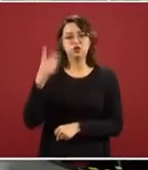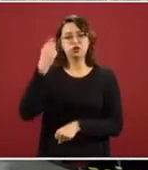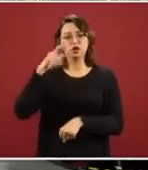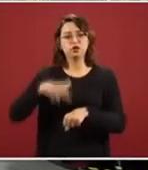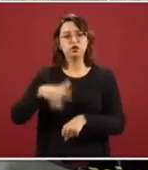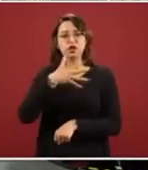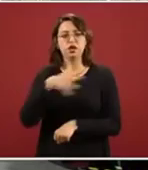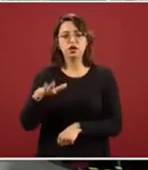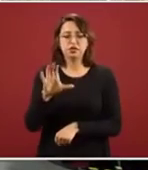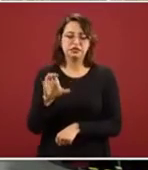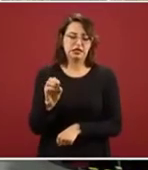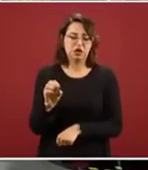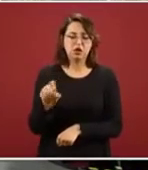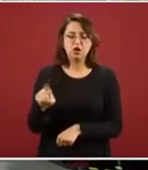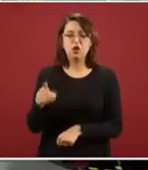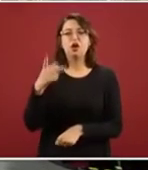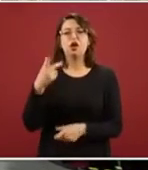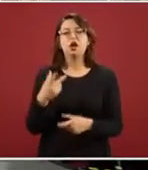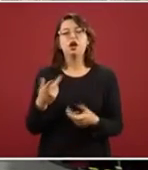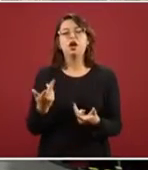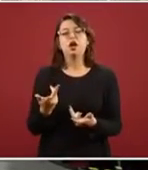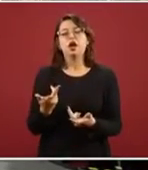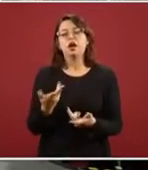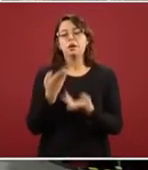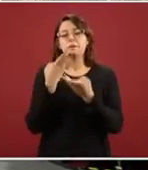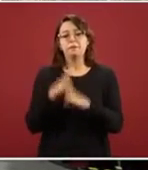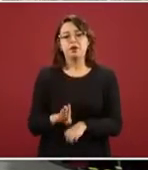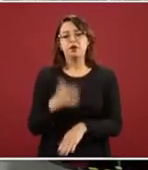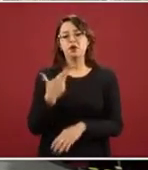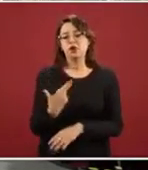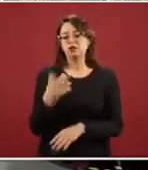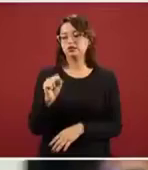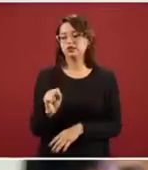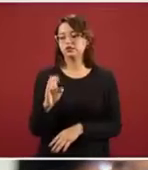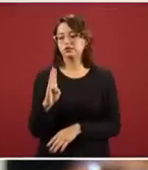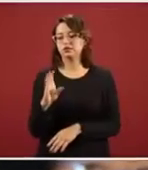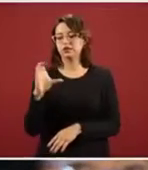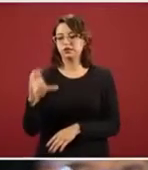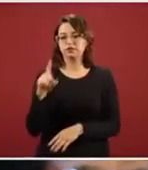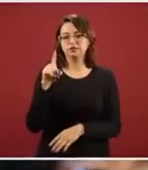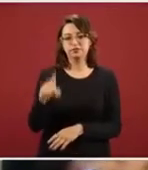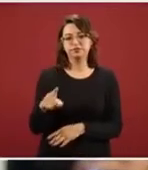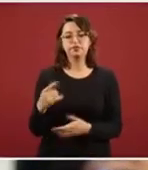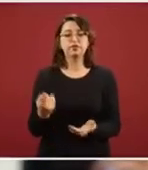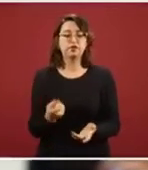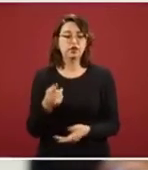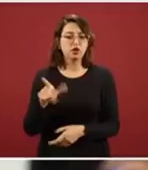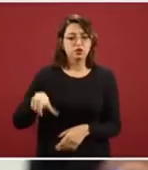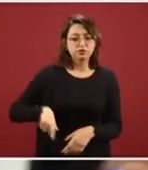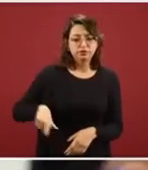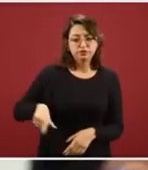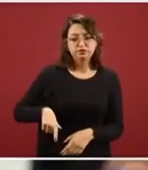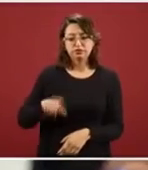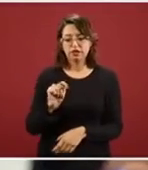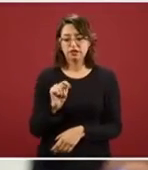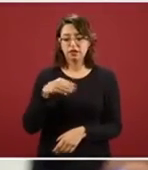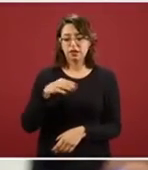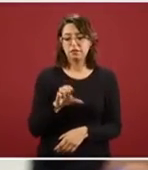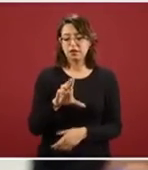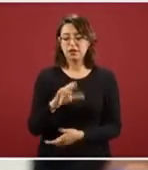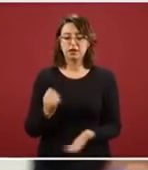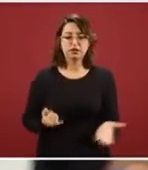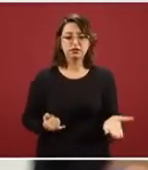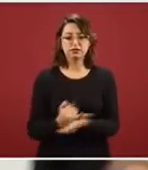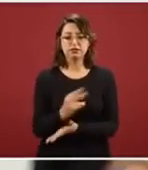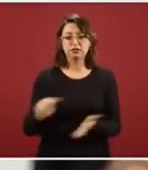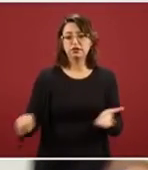documento donde afirma que la infraestructura de su gobierno y la posible ratificación del T-MEC podría alcanzar que la economía